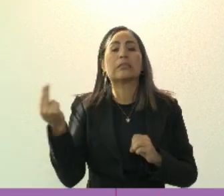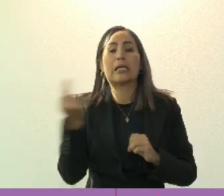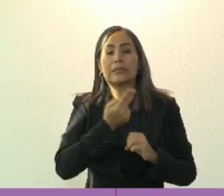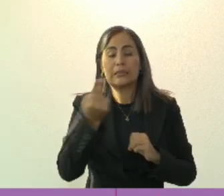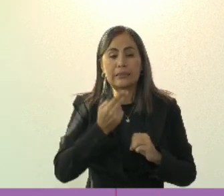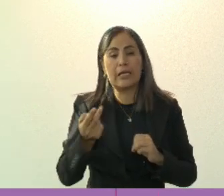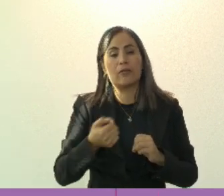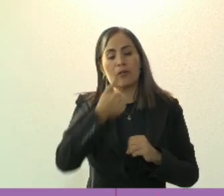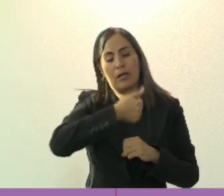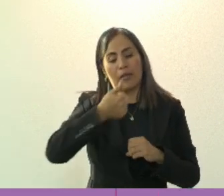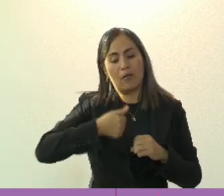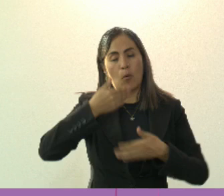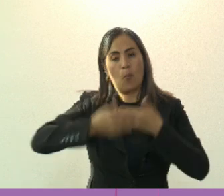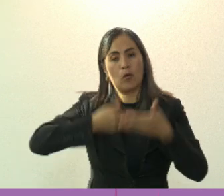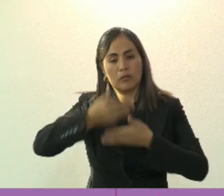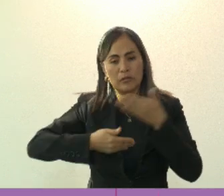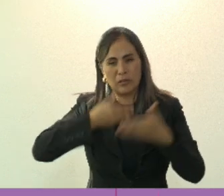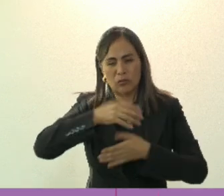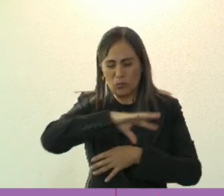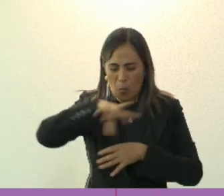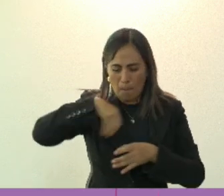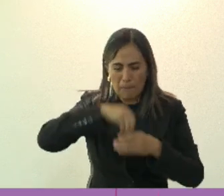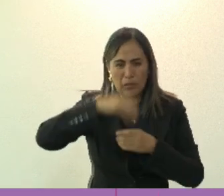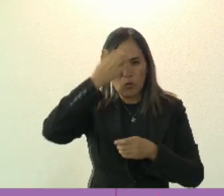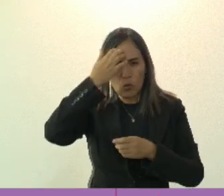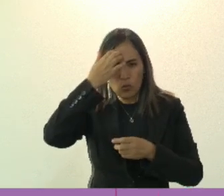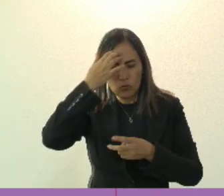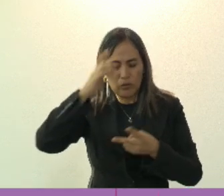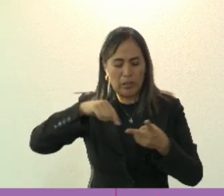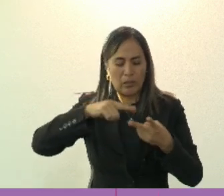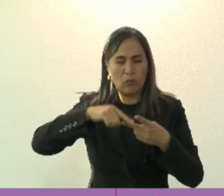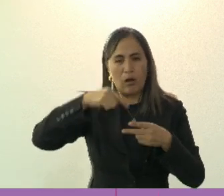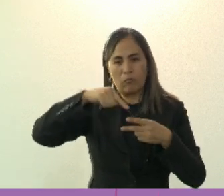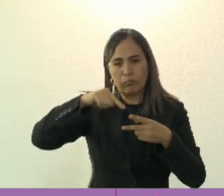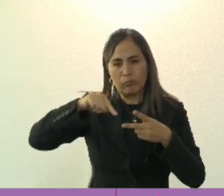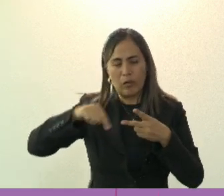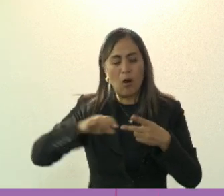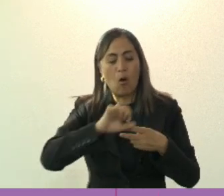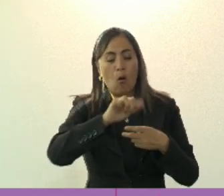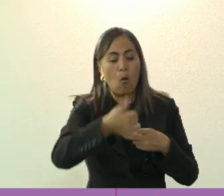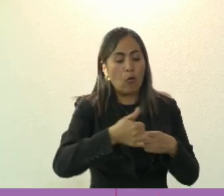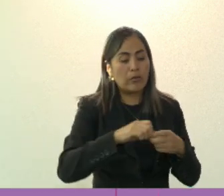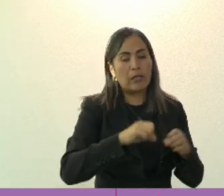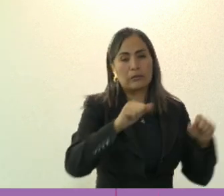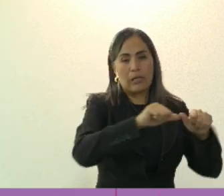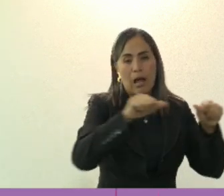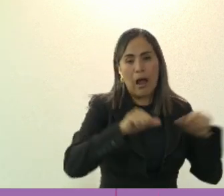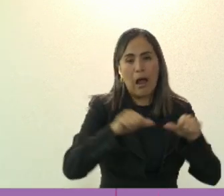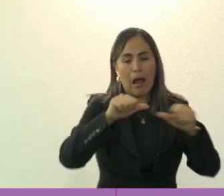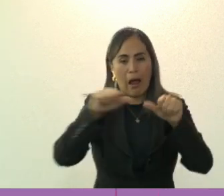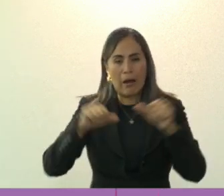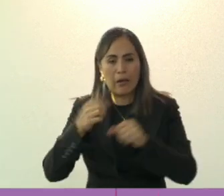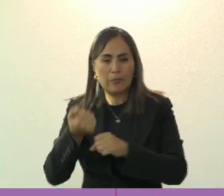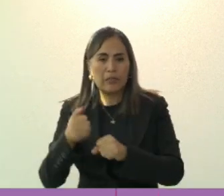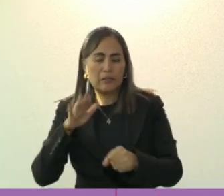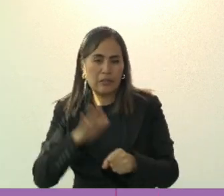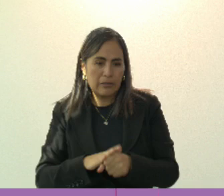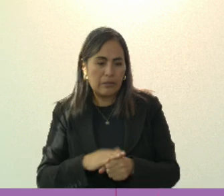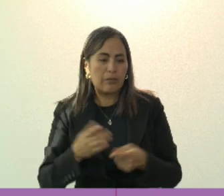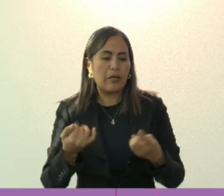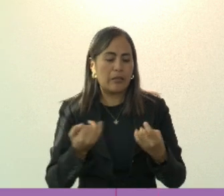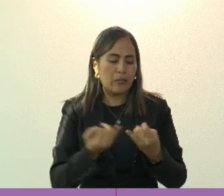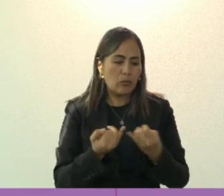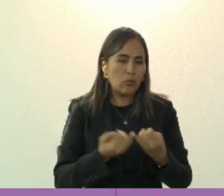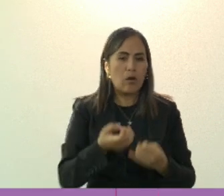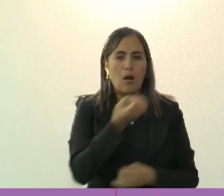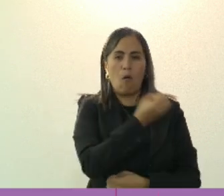nuestros procesos, nuestros procedimientos, los que compartimos con otras unidades administrativas, incluso las obligaciones que